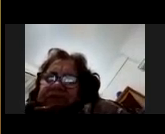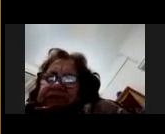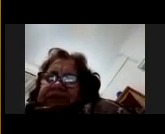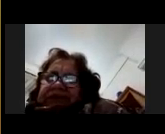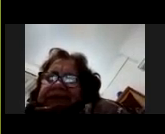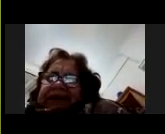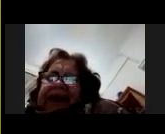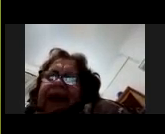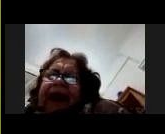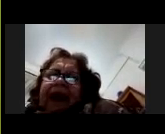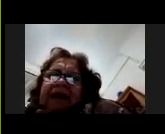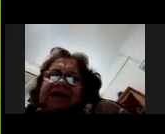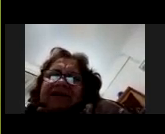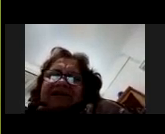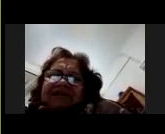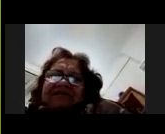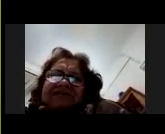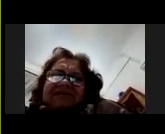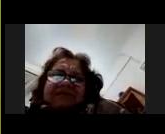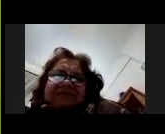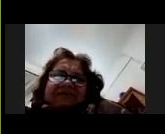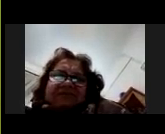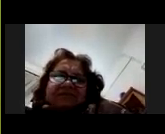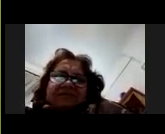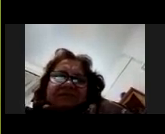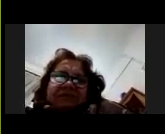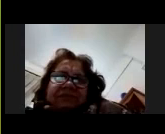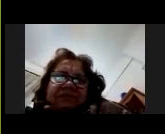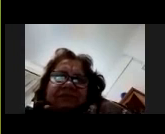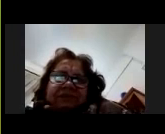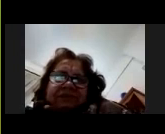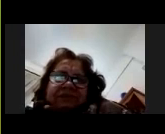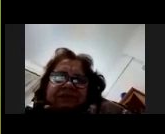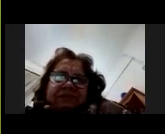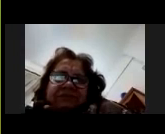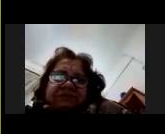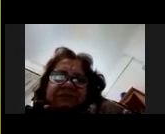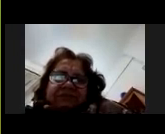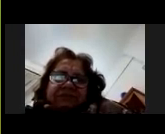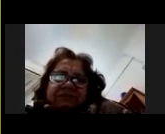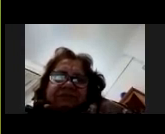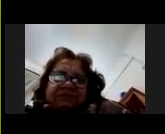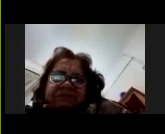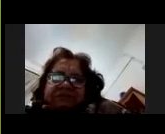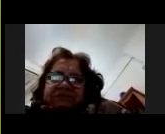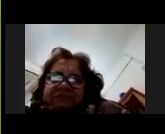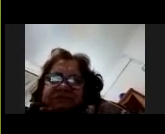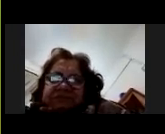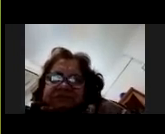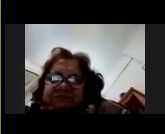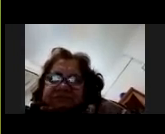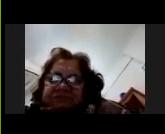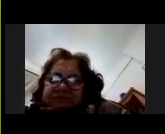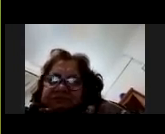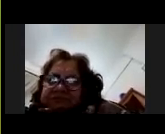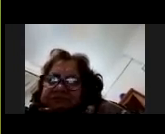bueno la otra salida que hicimos fue la salida de Altos del Potedó acá ahí cuando llegamos nomás este es el